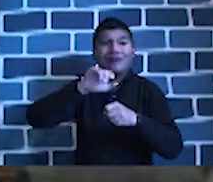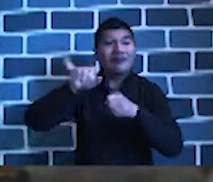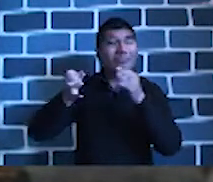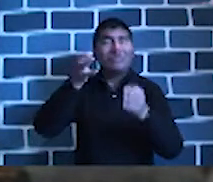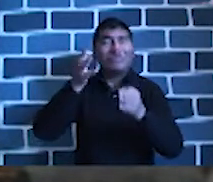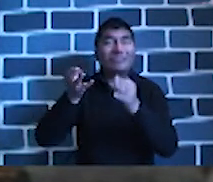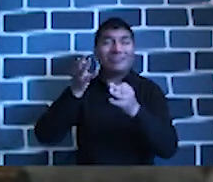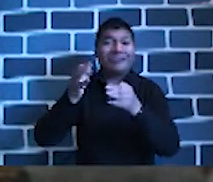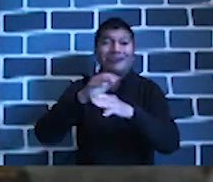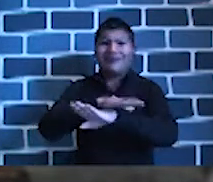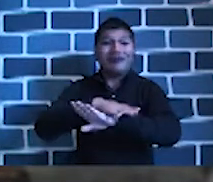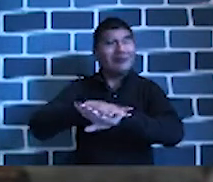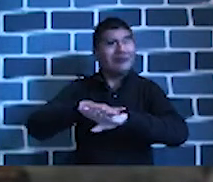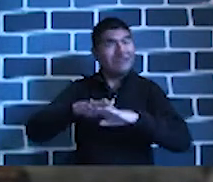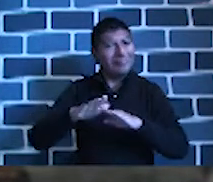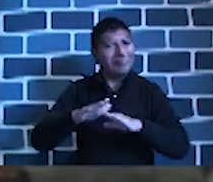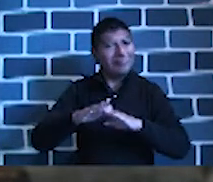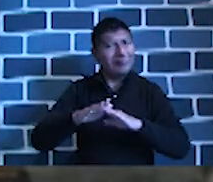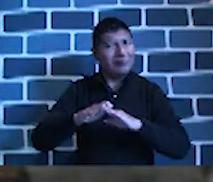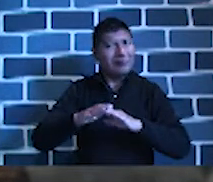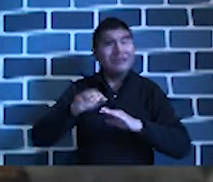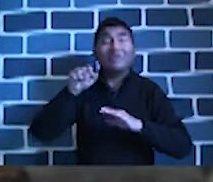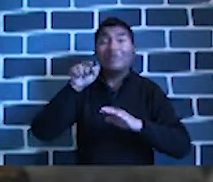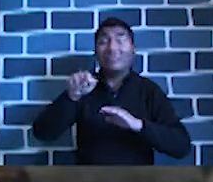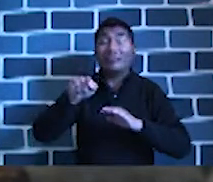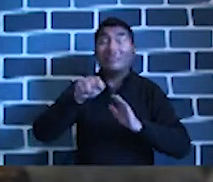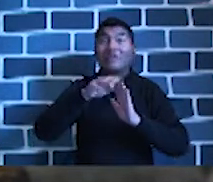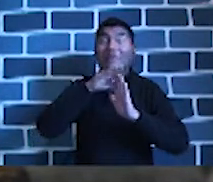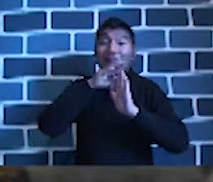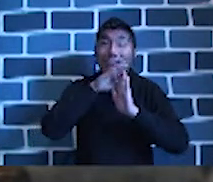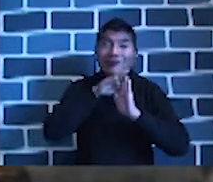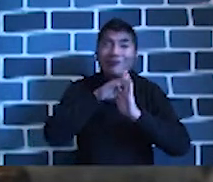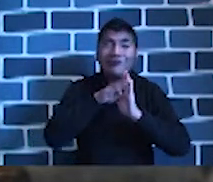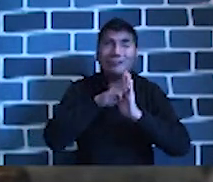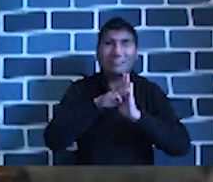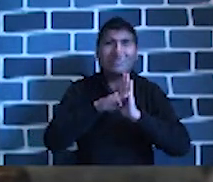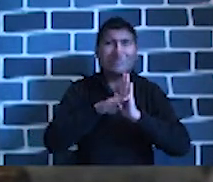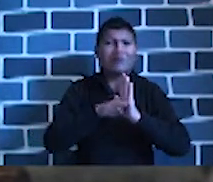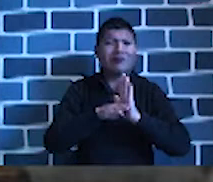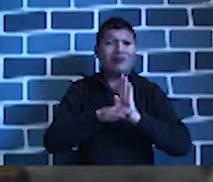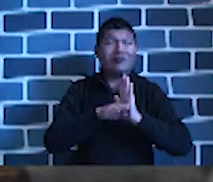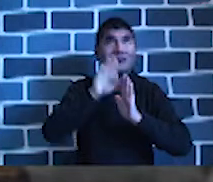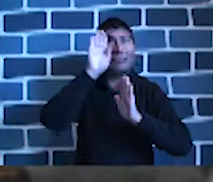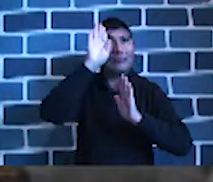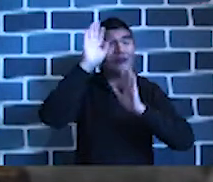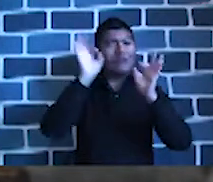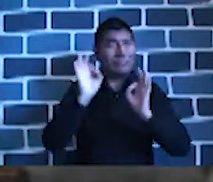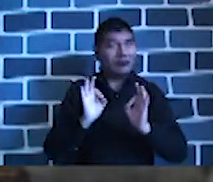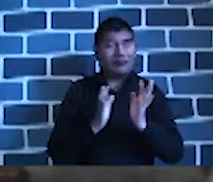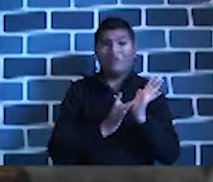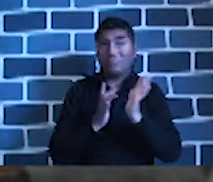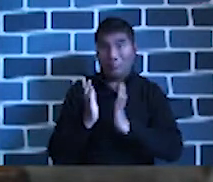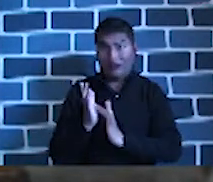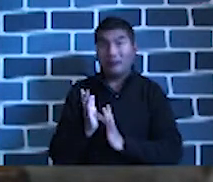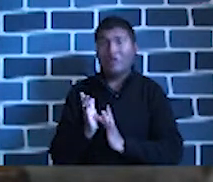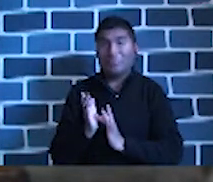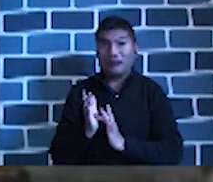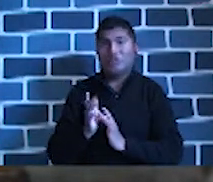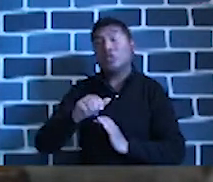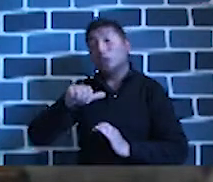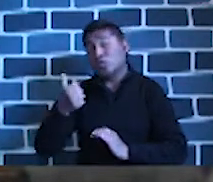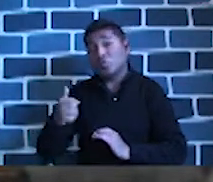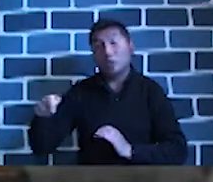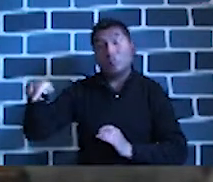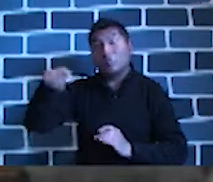opresor. Pero esto es disminuir la profundidad y la grandeza de la figura de Jesús. Otros